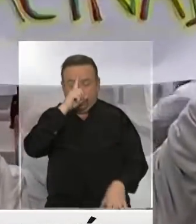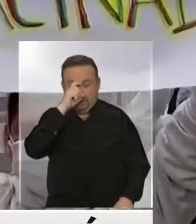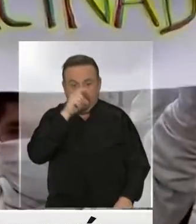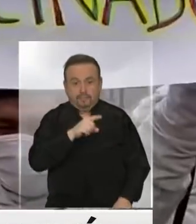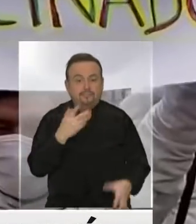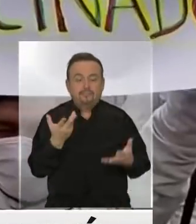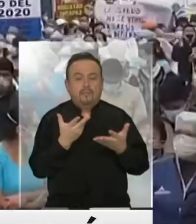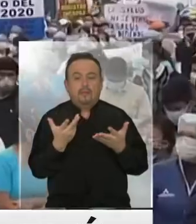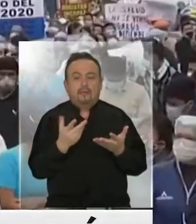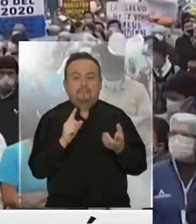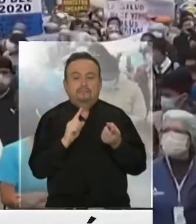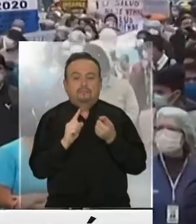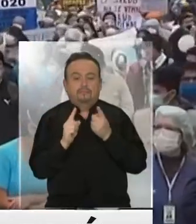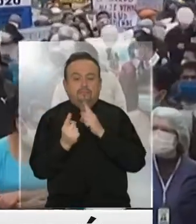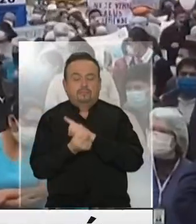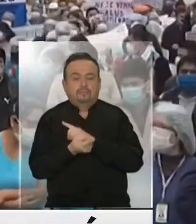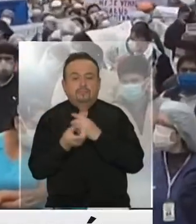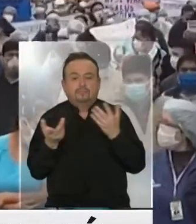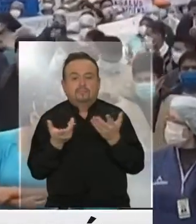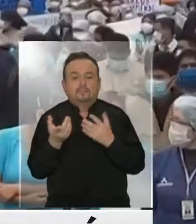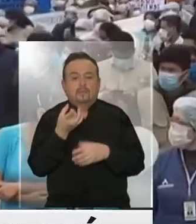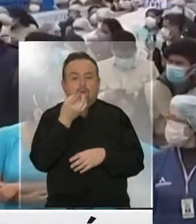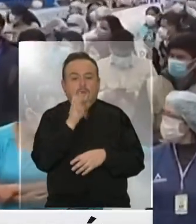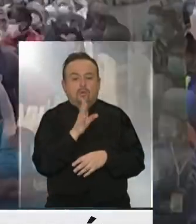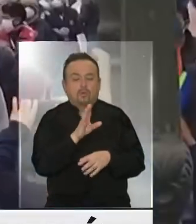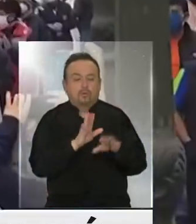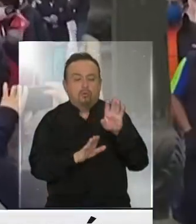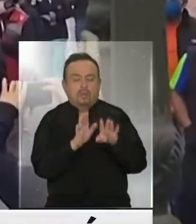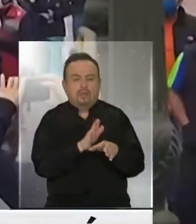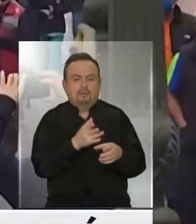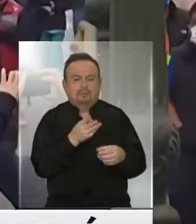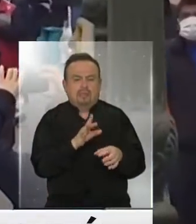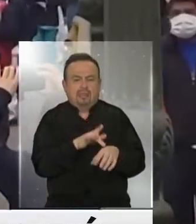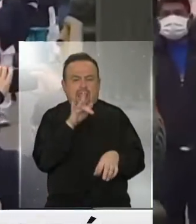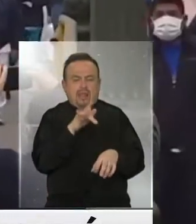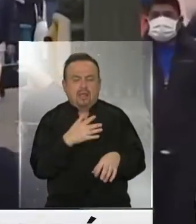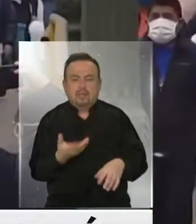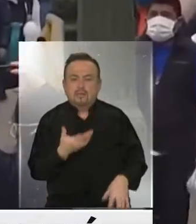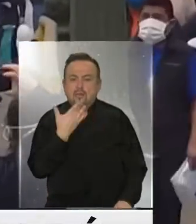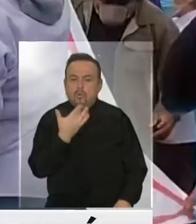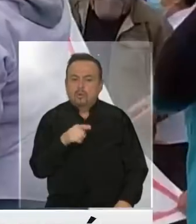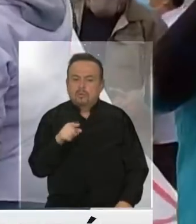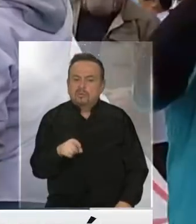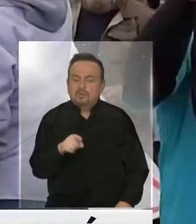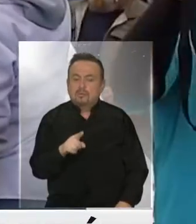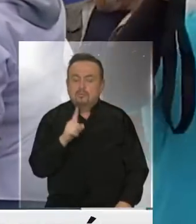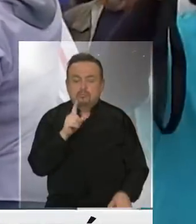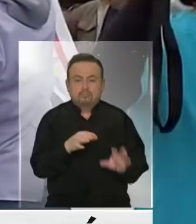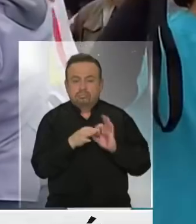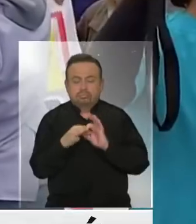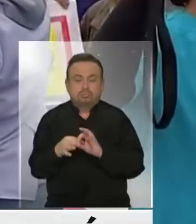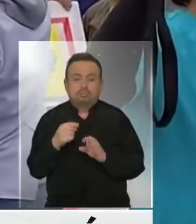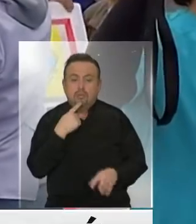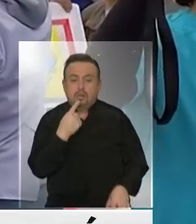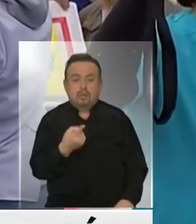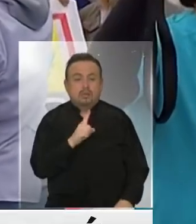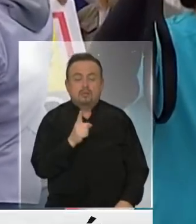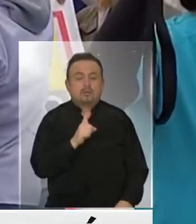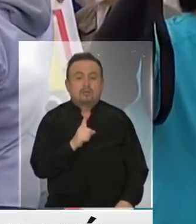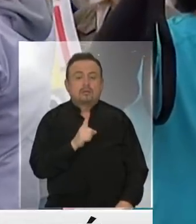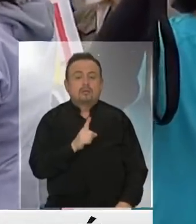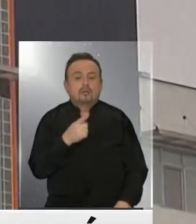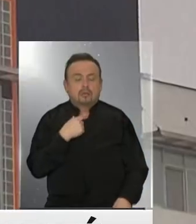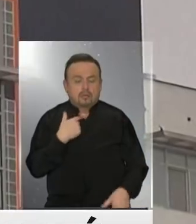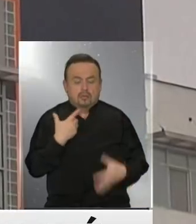se convierta en uno principalmente para cuidados críticos. ¿Cuáles son las razones, Rodrigo? Uh-huh. Una de ellas es porque dicen que no tienen